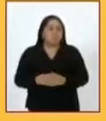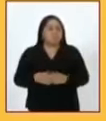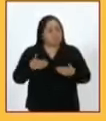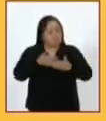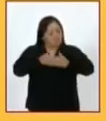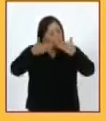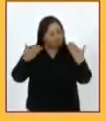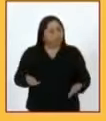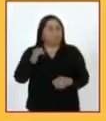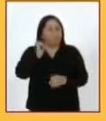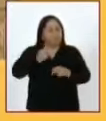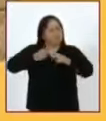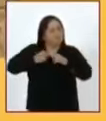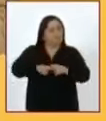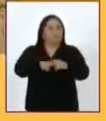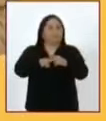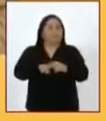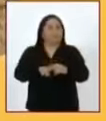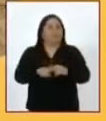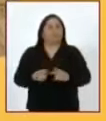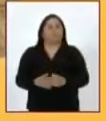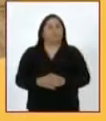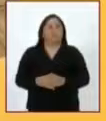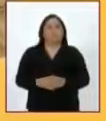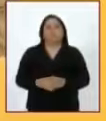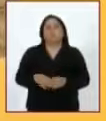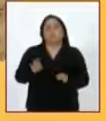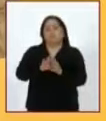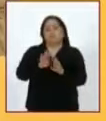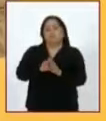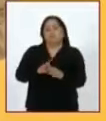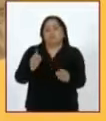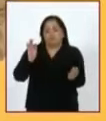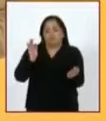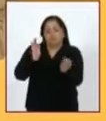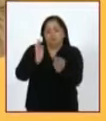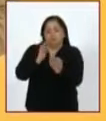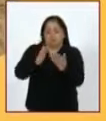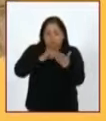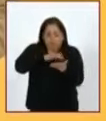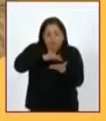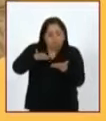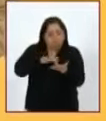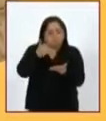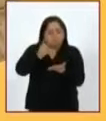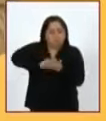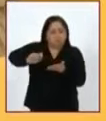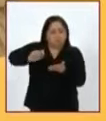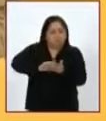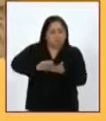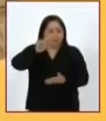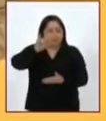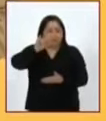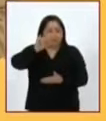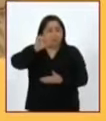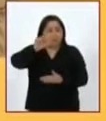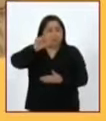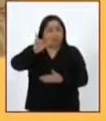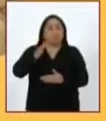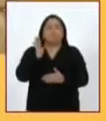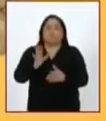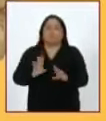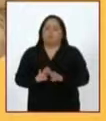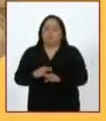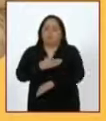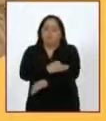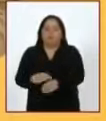ahora sí, iniciamos. A lo largo de su acercamiento con la lectura y escritura literaria, ya se han